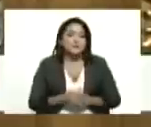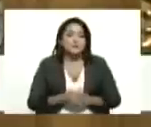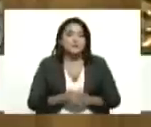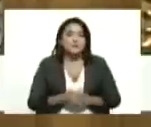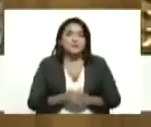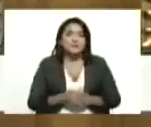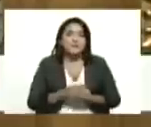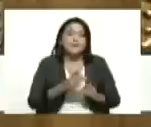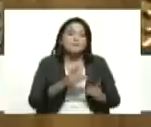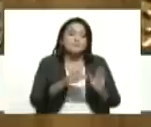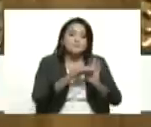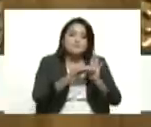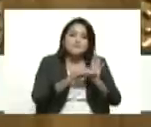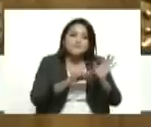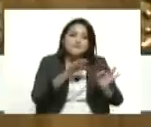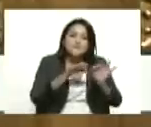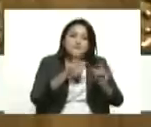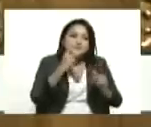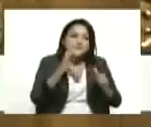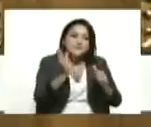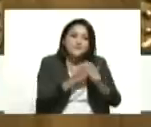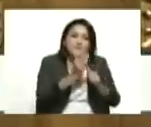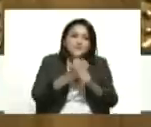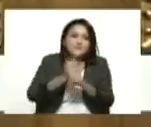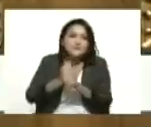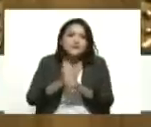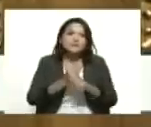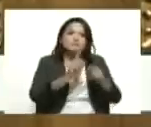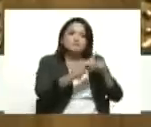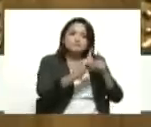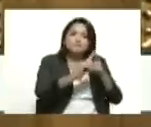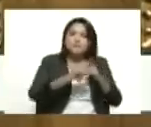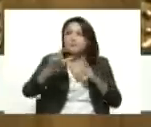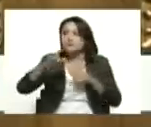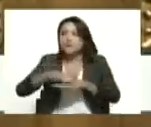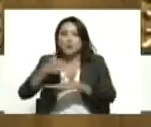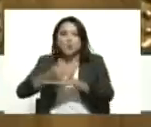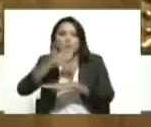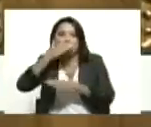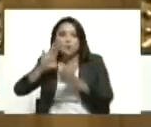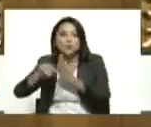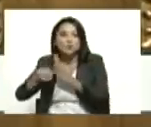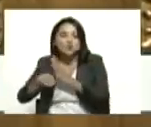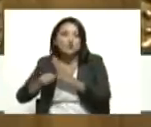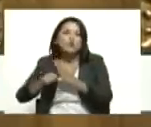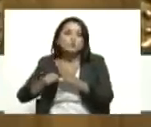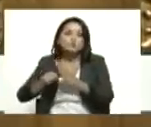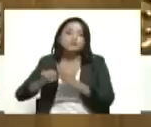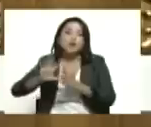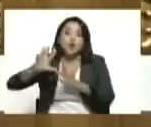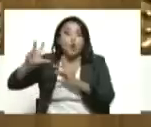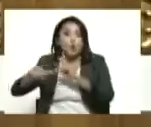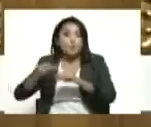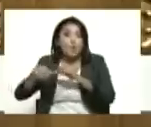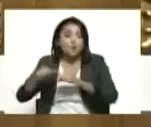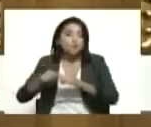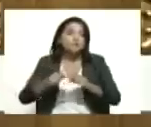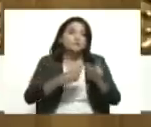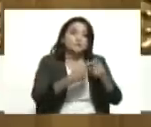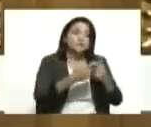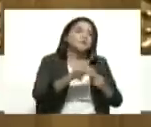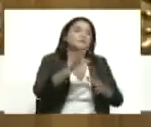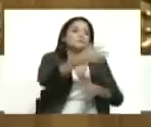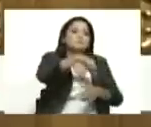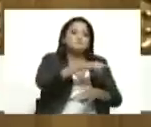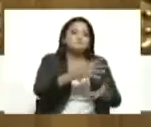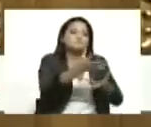la identificación, localización y recuperación de los bienes relacionados o derivados de actividades ilícitas y la extinción de los derechos relativos al